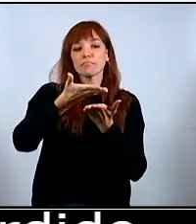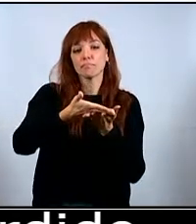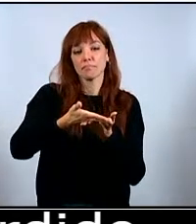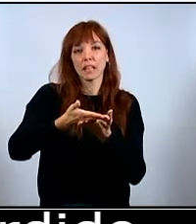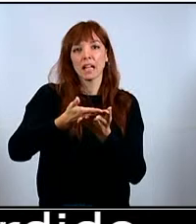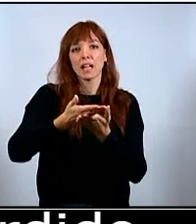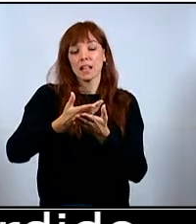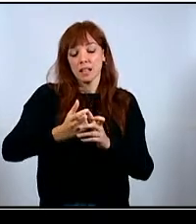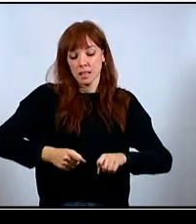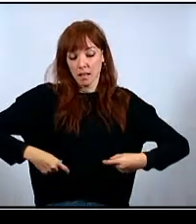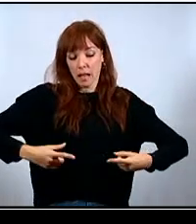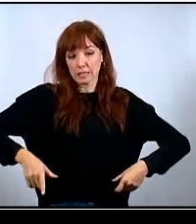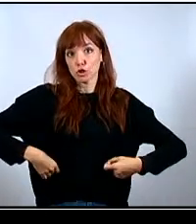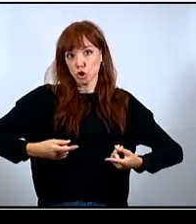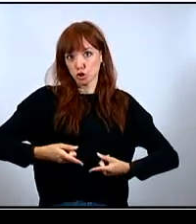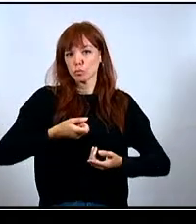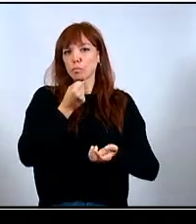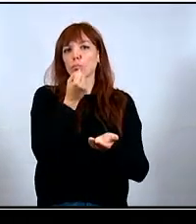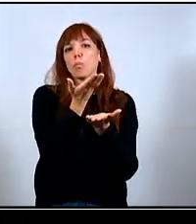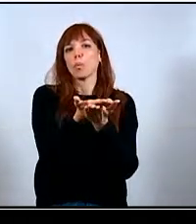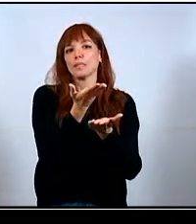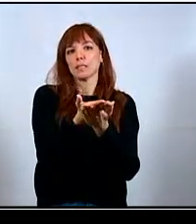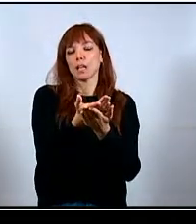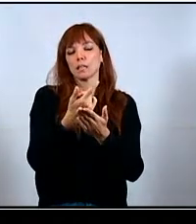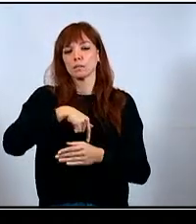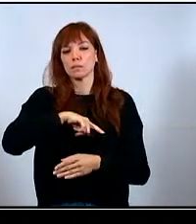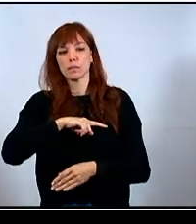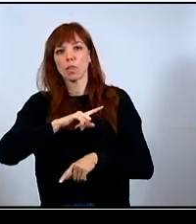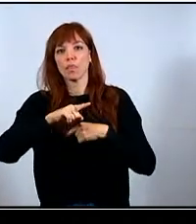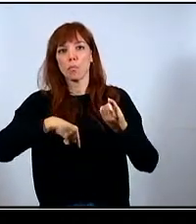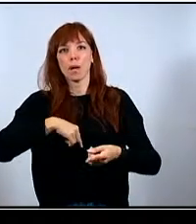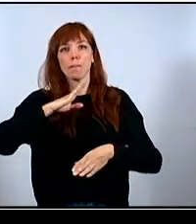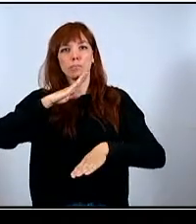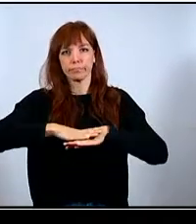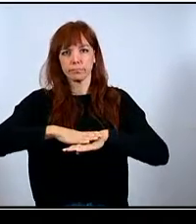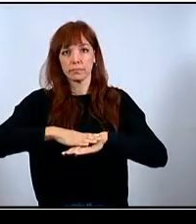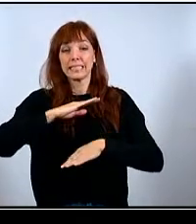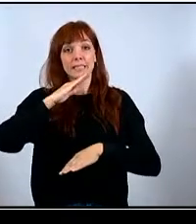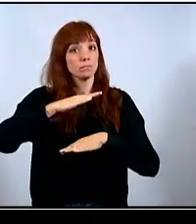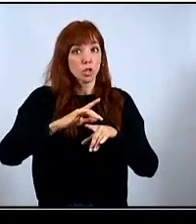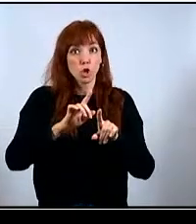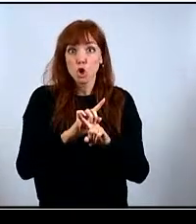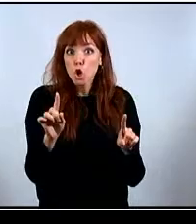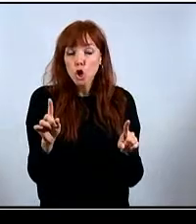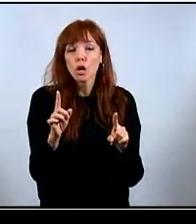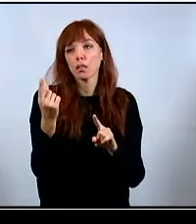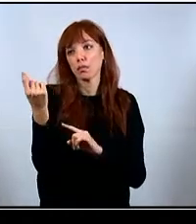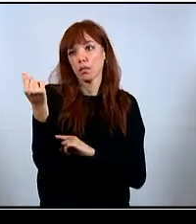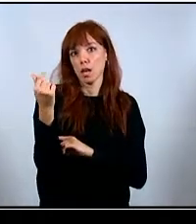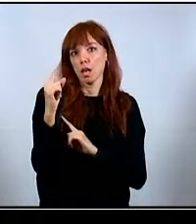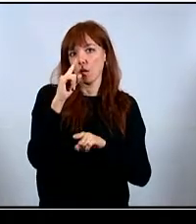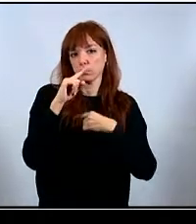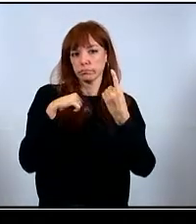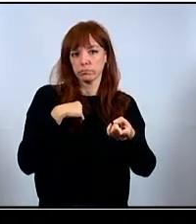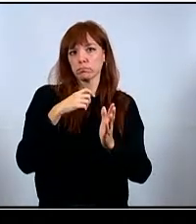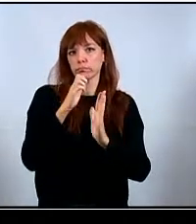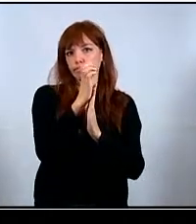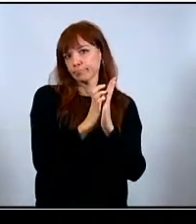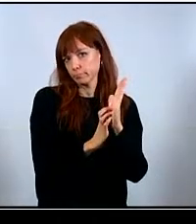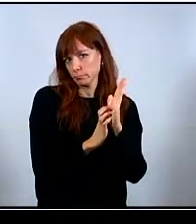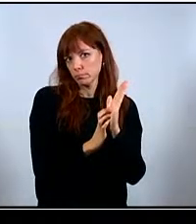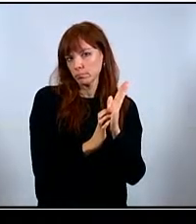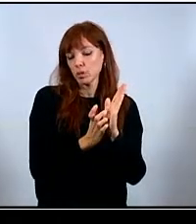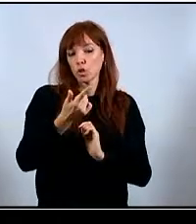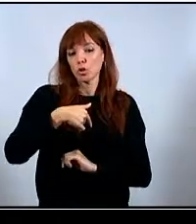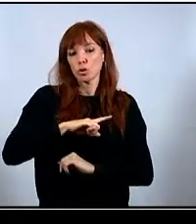gasto para este tema, nosotros tenemos que cumplir con esa cantidad. Si no cumplimos, nos va rebajando la parte que no hayamos cumplido. Nosotros